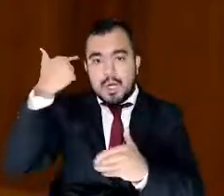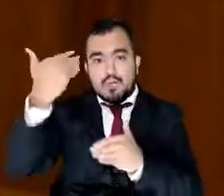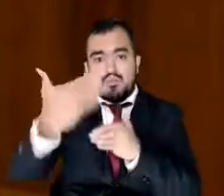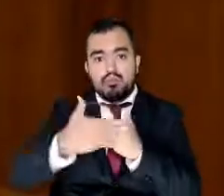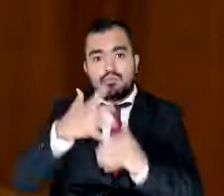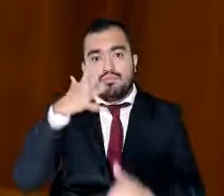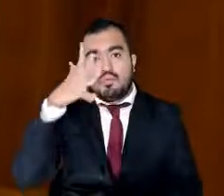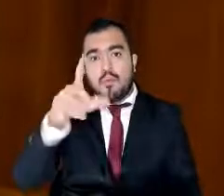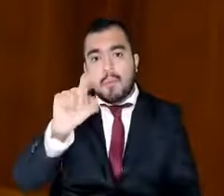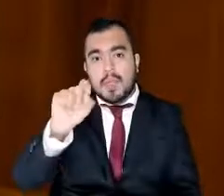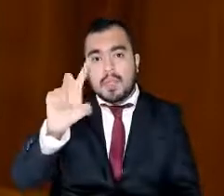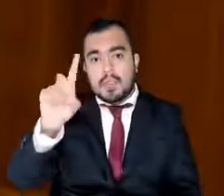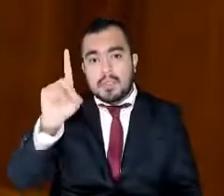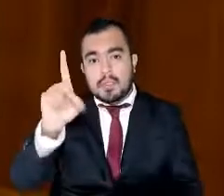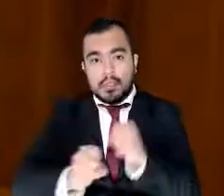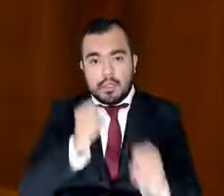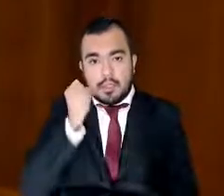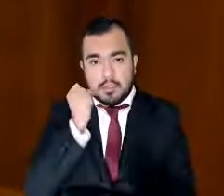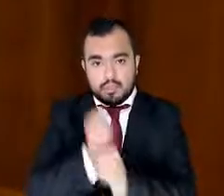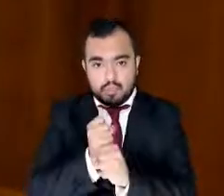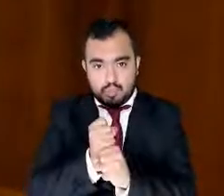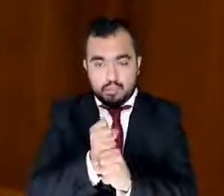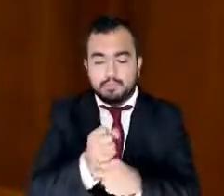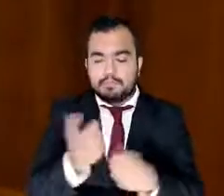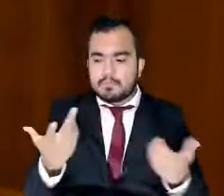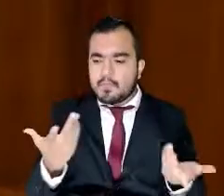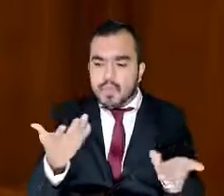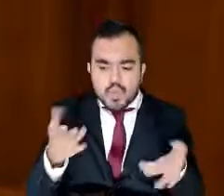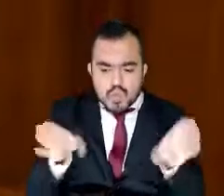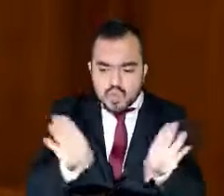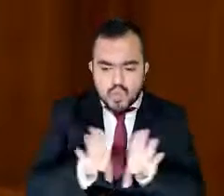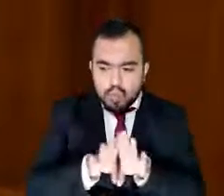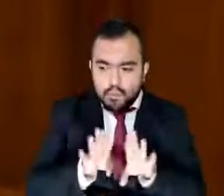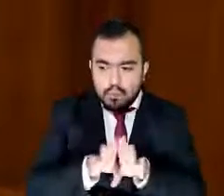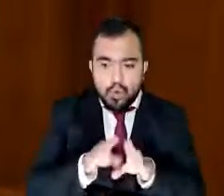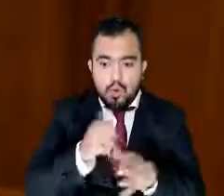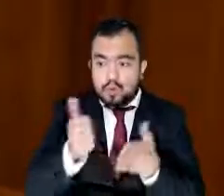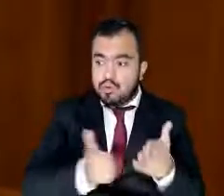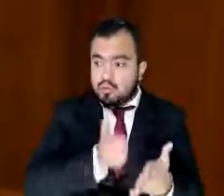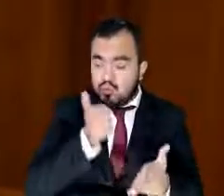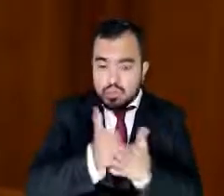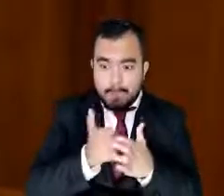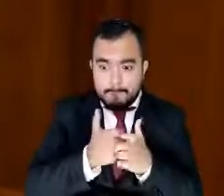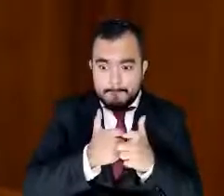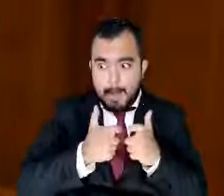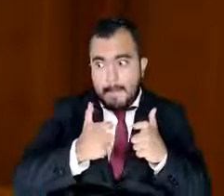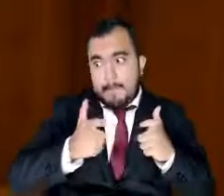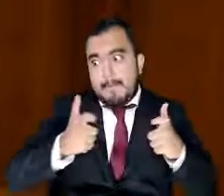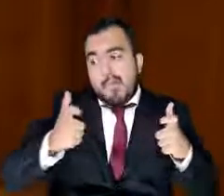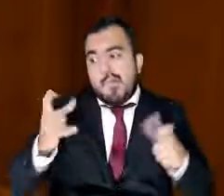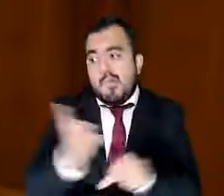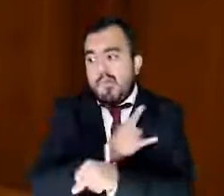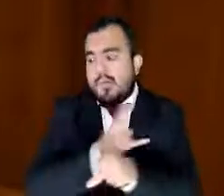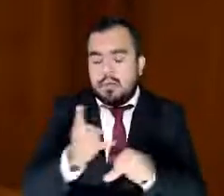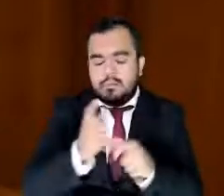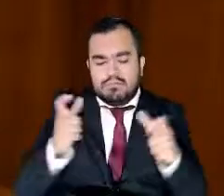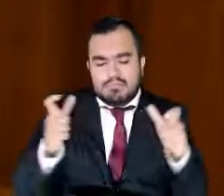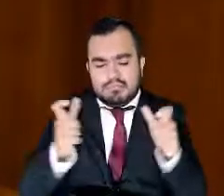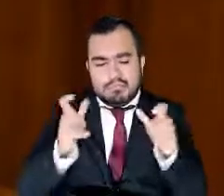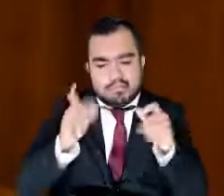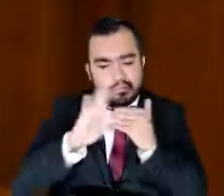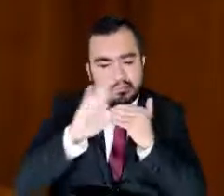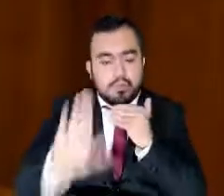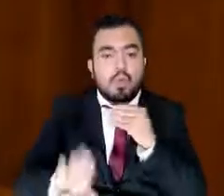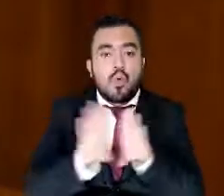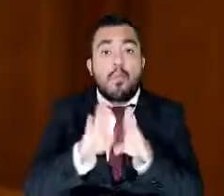años. ¿Cómo contener el crecimiento urbano desordenado? Regreso al tema de los planes de desarrollo